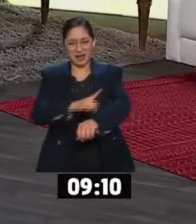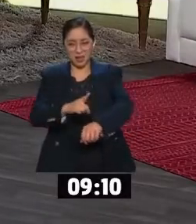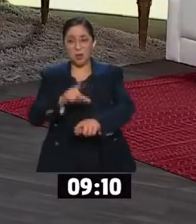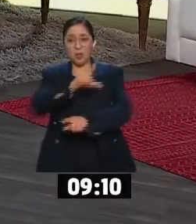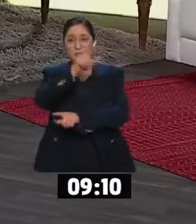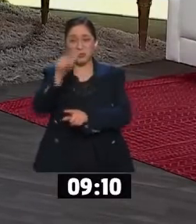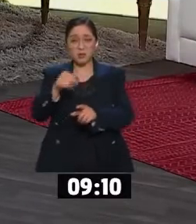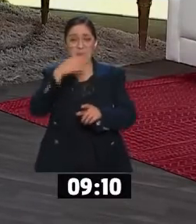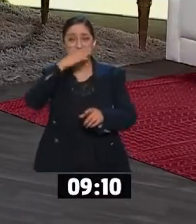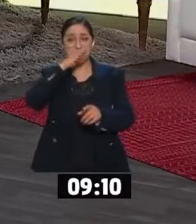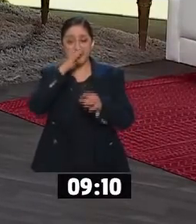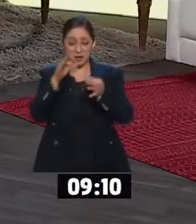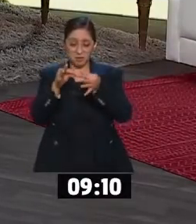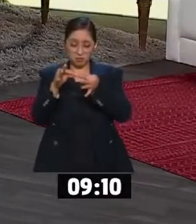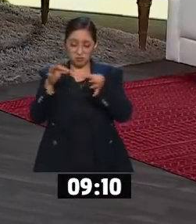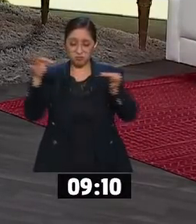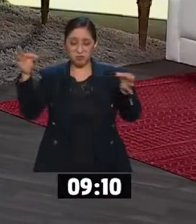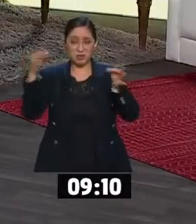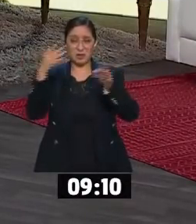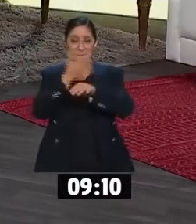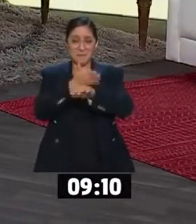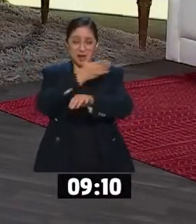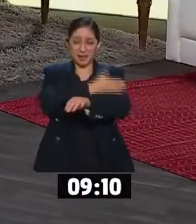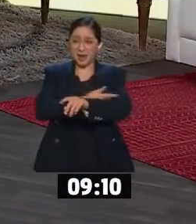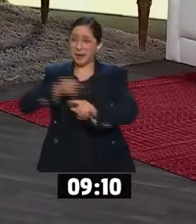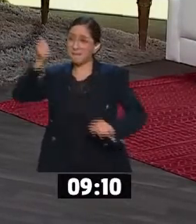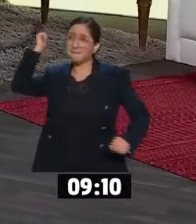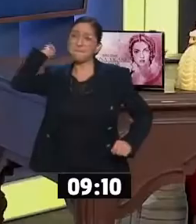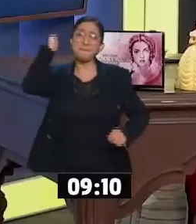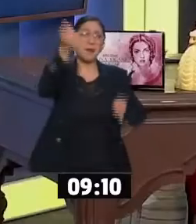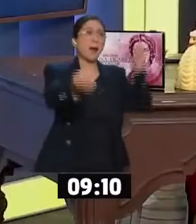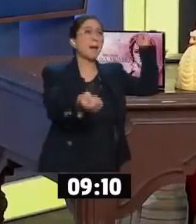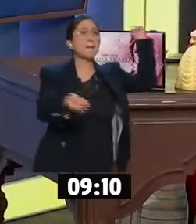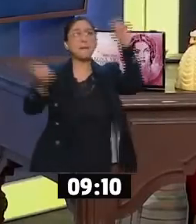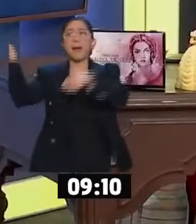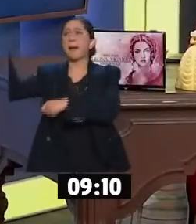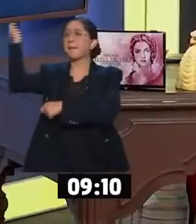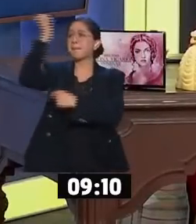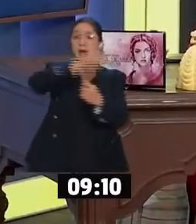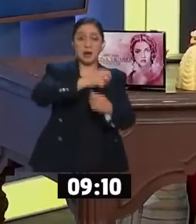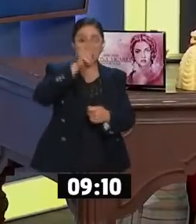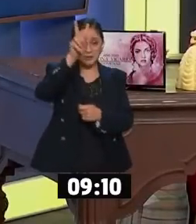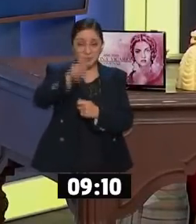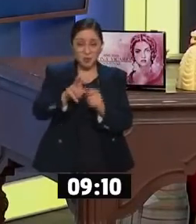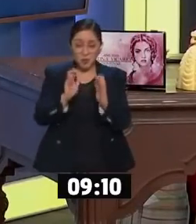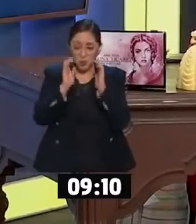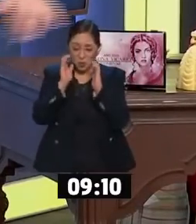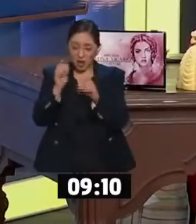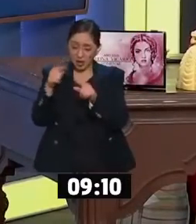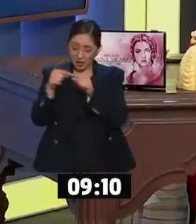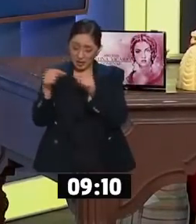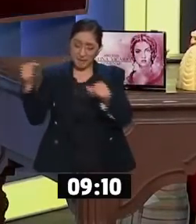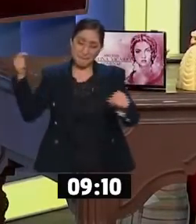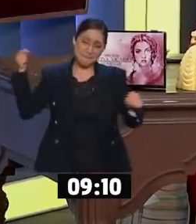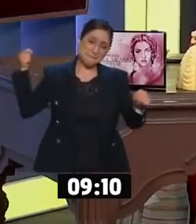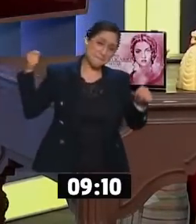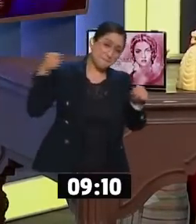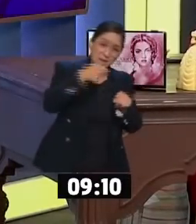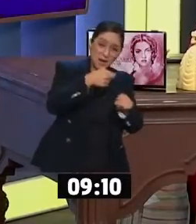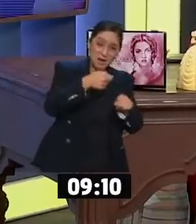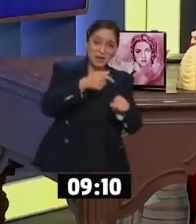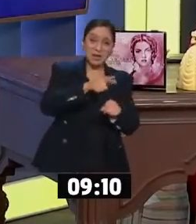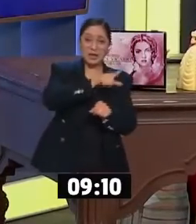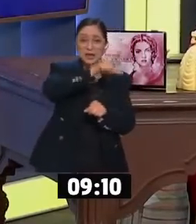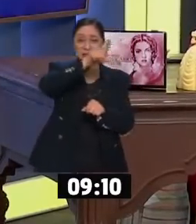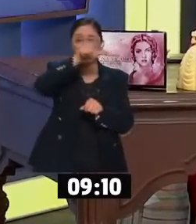con palito y todo, ¿eh? Sí. Una lluvia. O sea, ahí sí peligro de que se te enterrara, tarará, y se